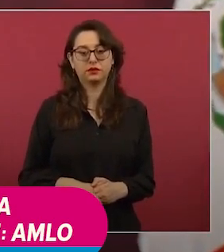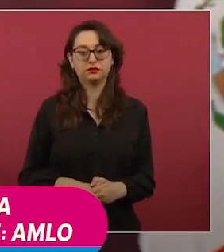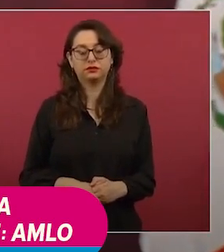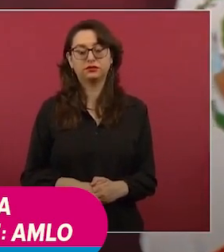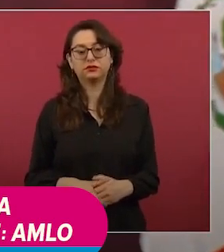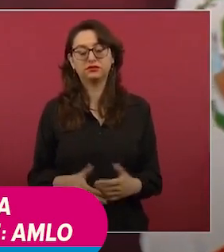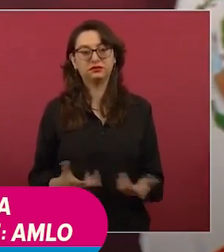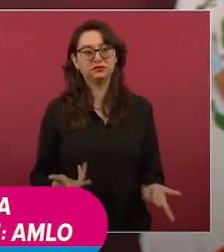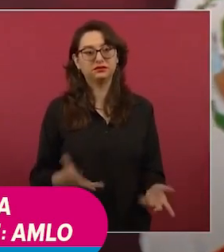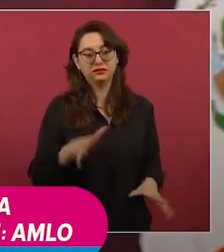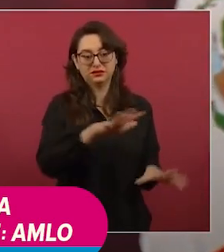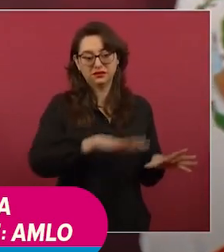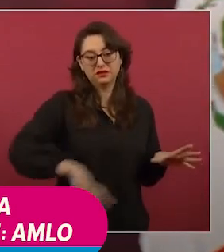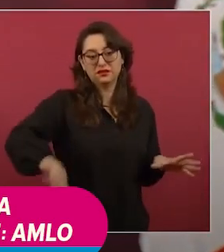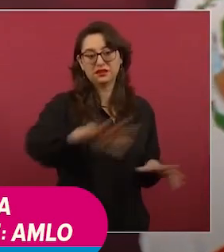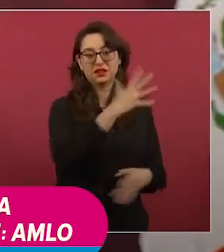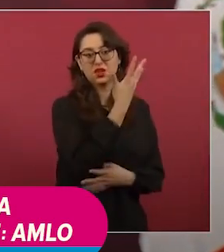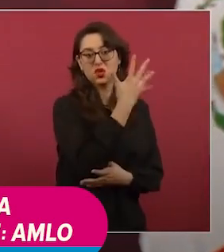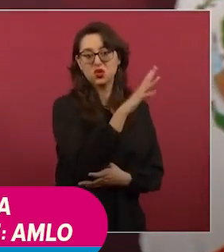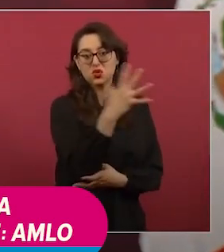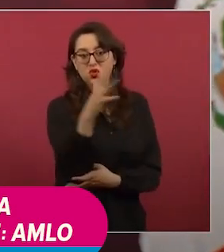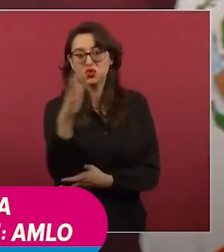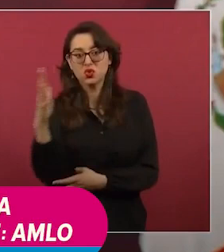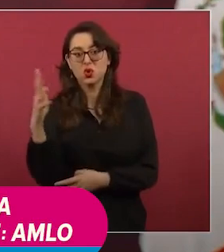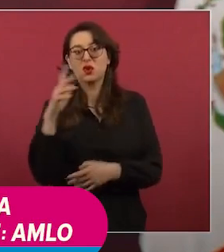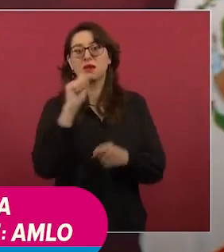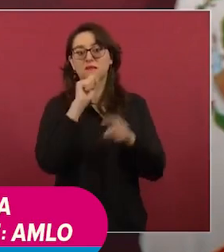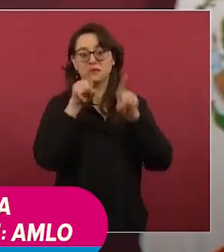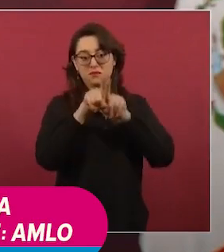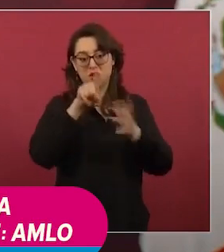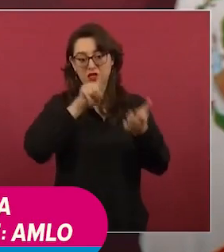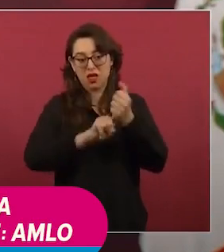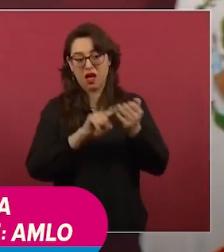zonas naturales de manglares,